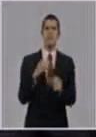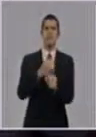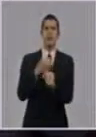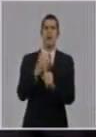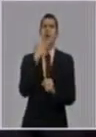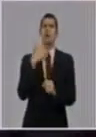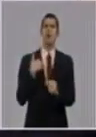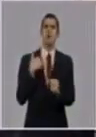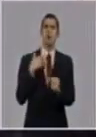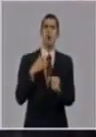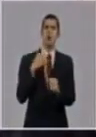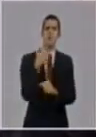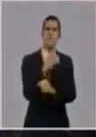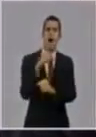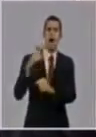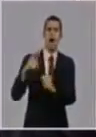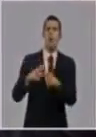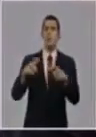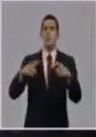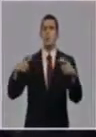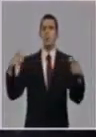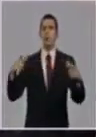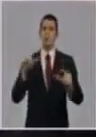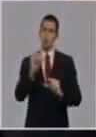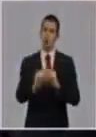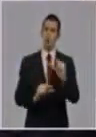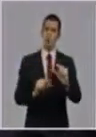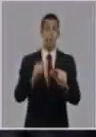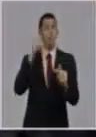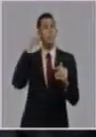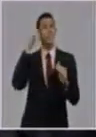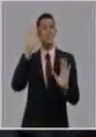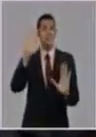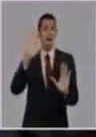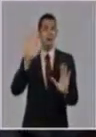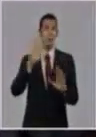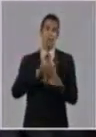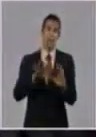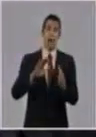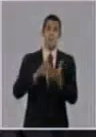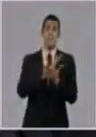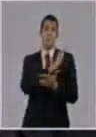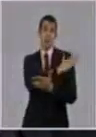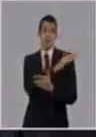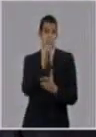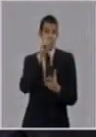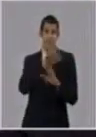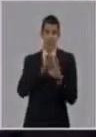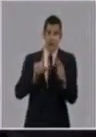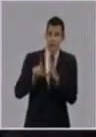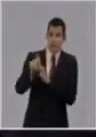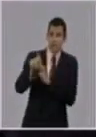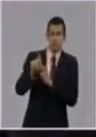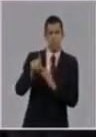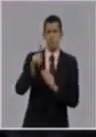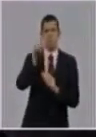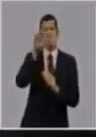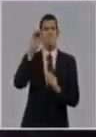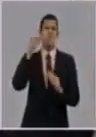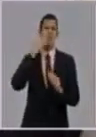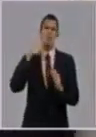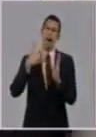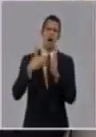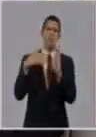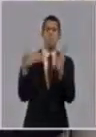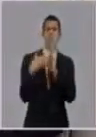Debemos terminar el segundo trimestre del año con cientos de miles de voluntarios vacunados. Y los datos de